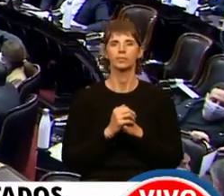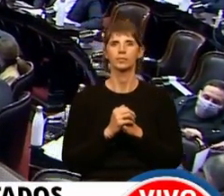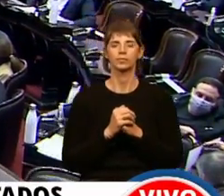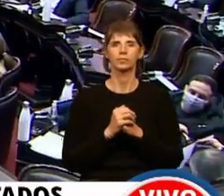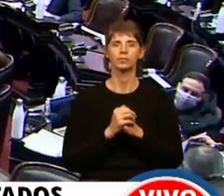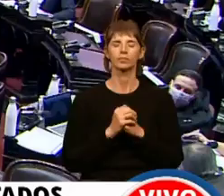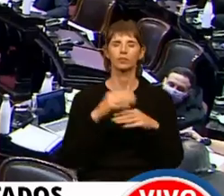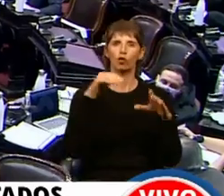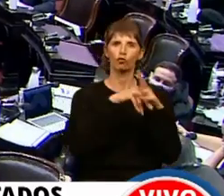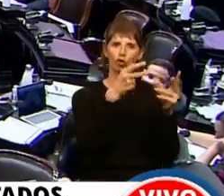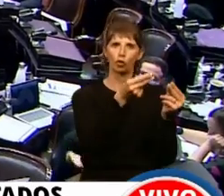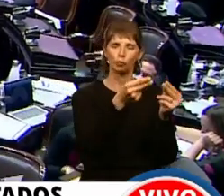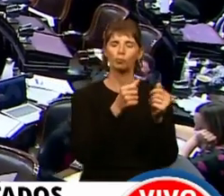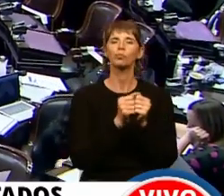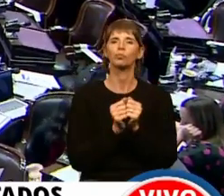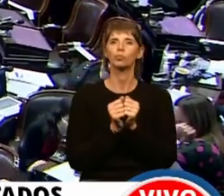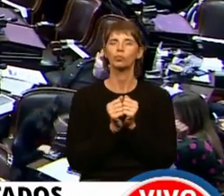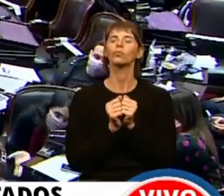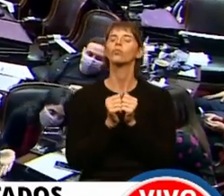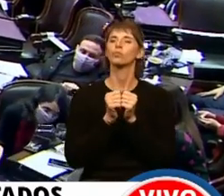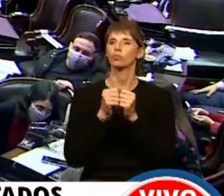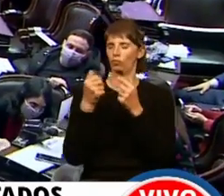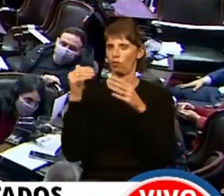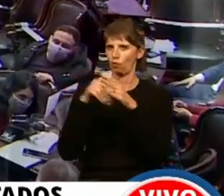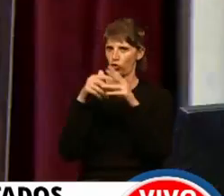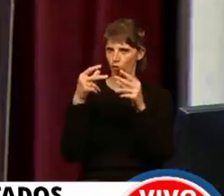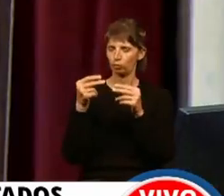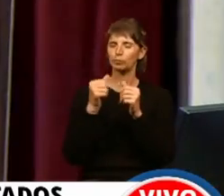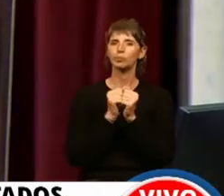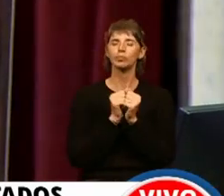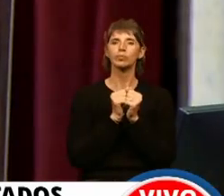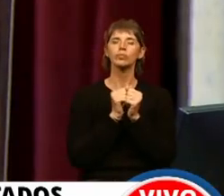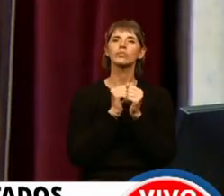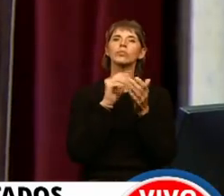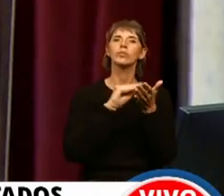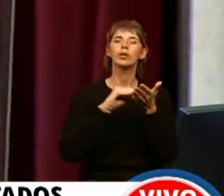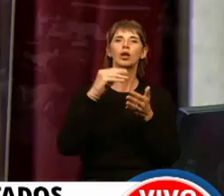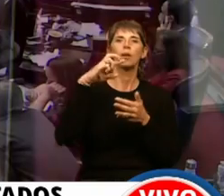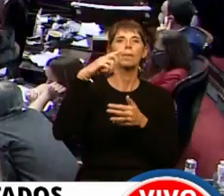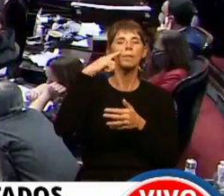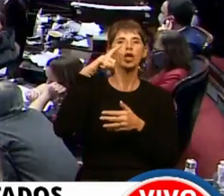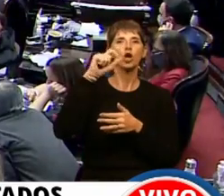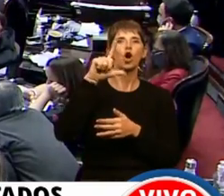negativo negativo diputado núñez diputada maría carla piccolomini